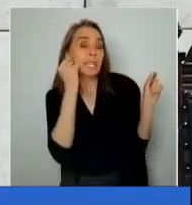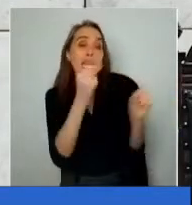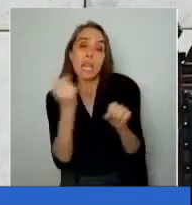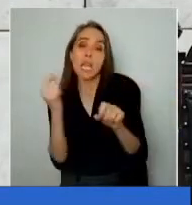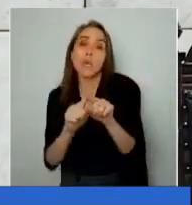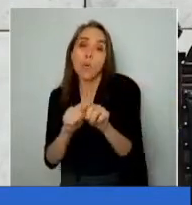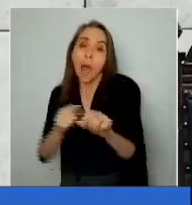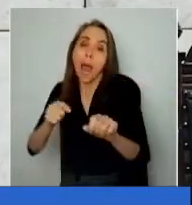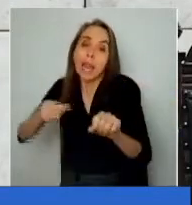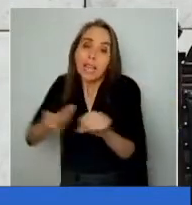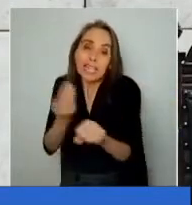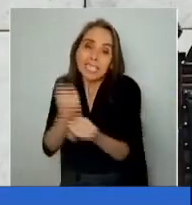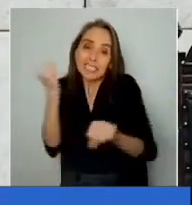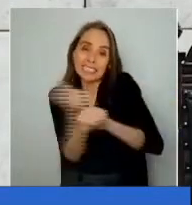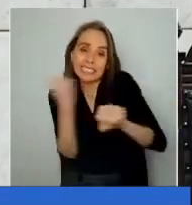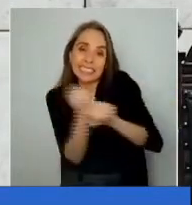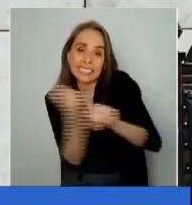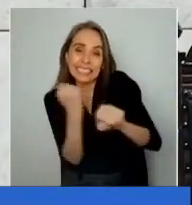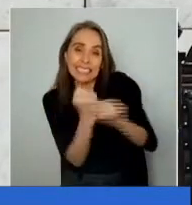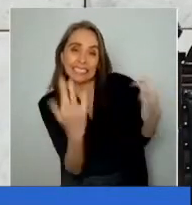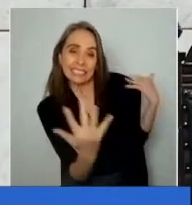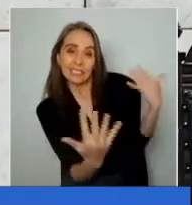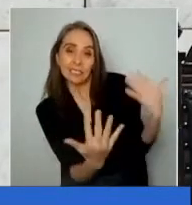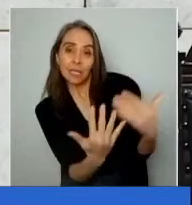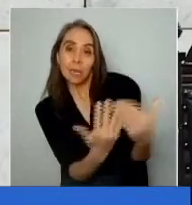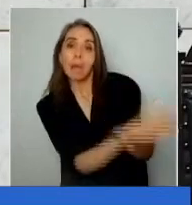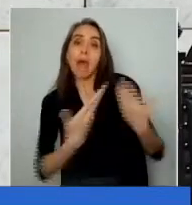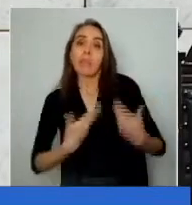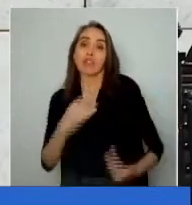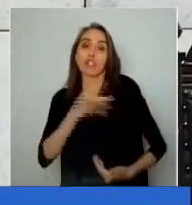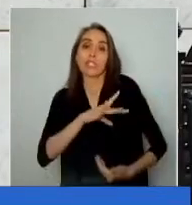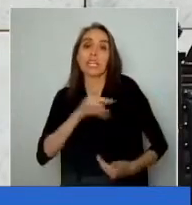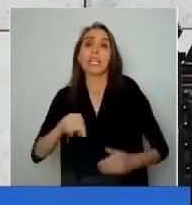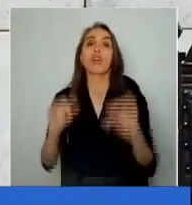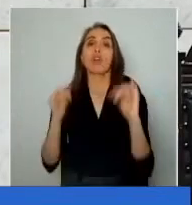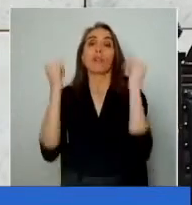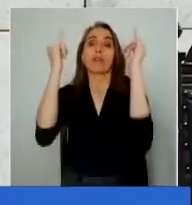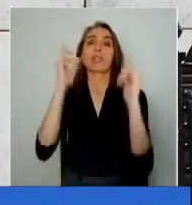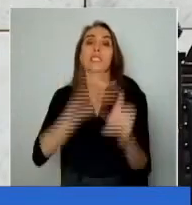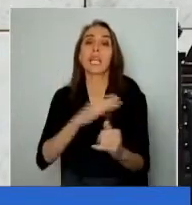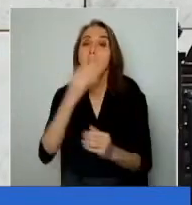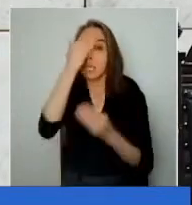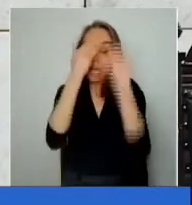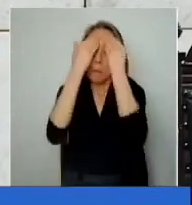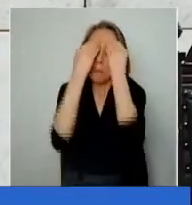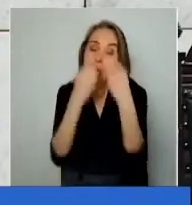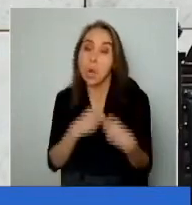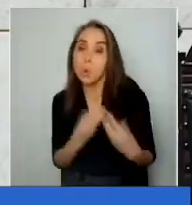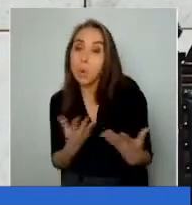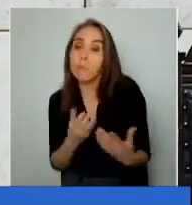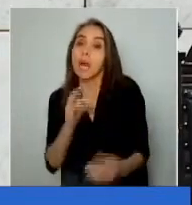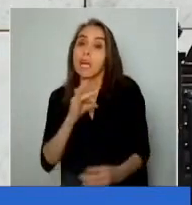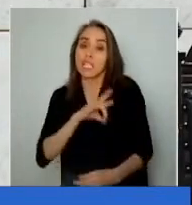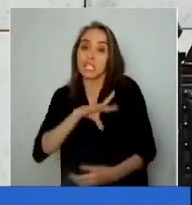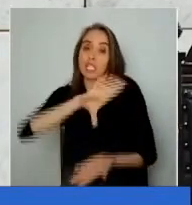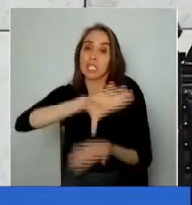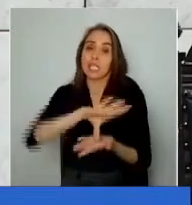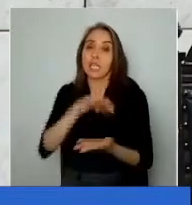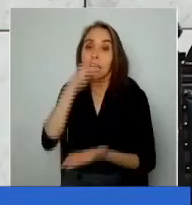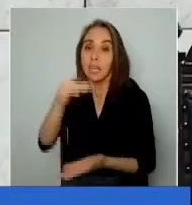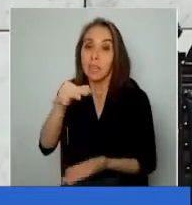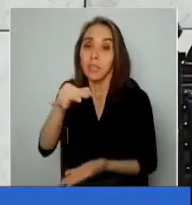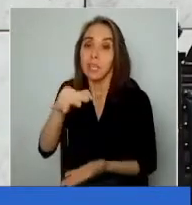el chile que hoy gozamos el chile que nos aflige y el chile que sin ningún complejo les digo necesita